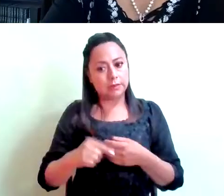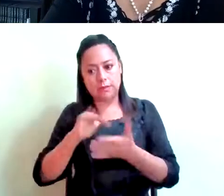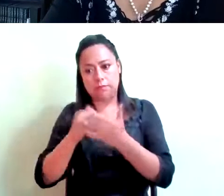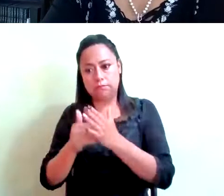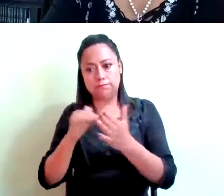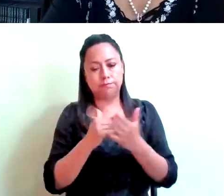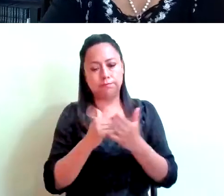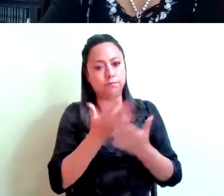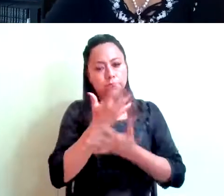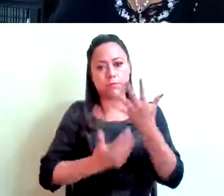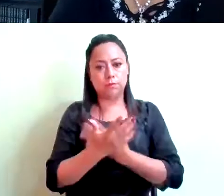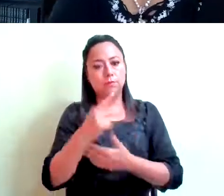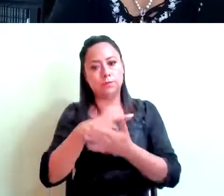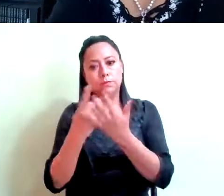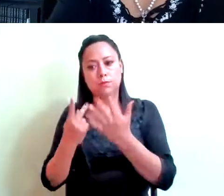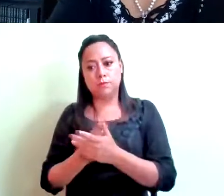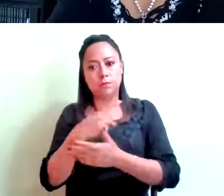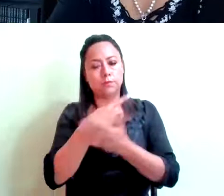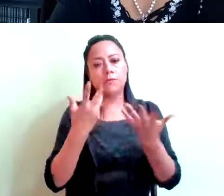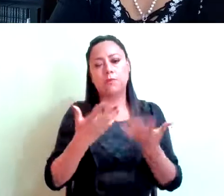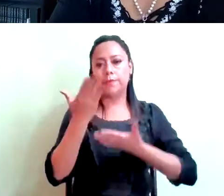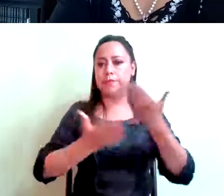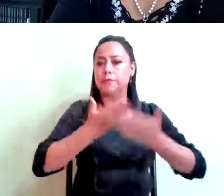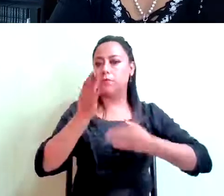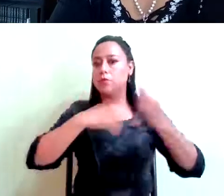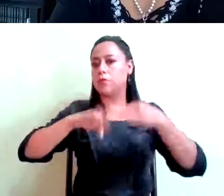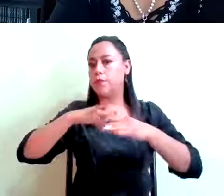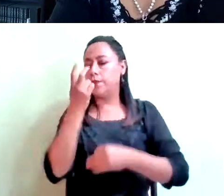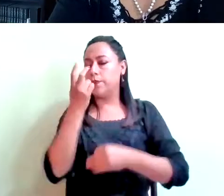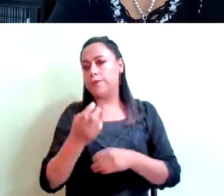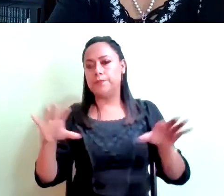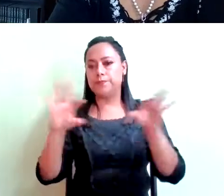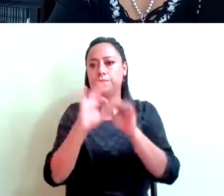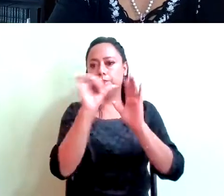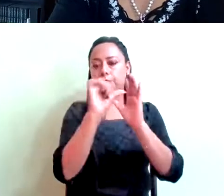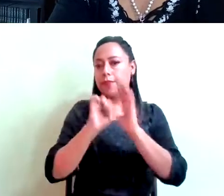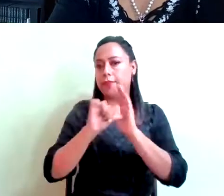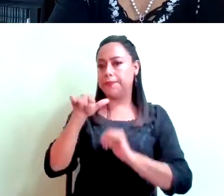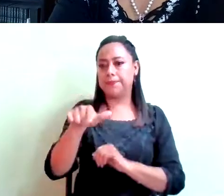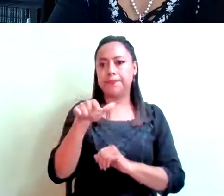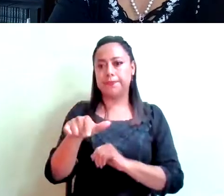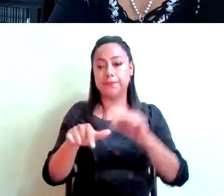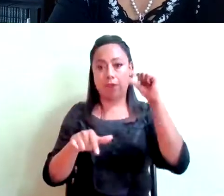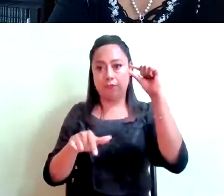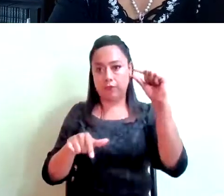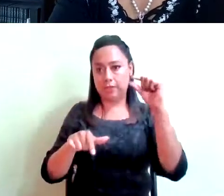lo anterior de conformidad con el artículo 17, fracción decimotercera de la Ley de la